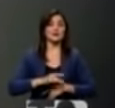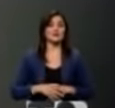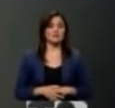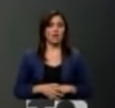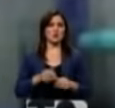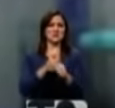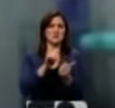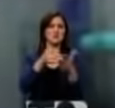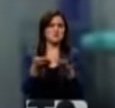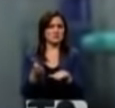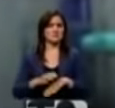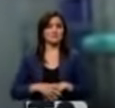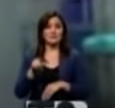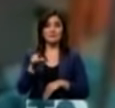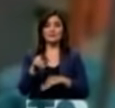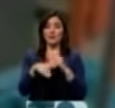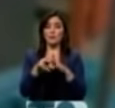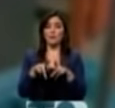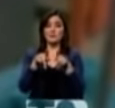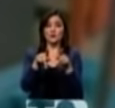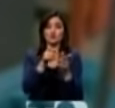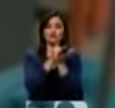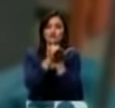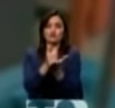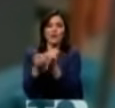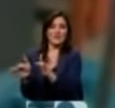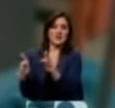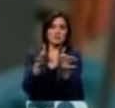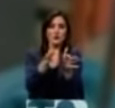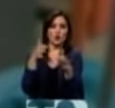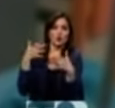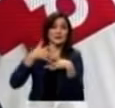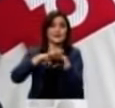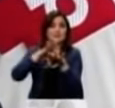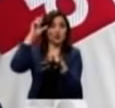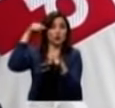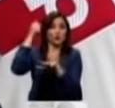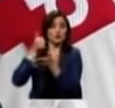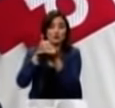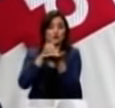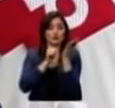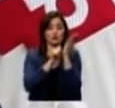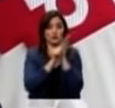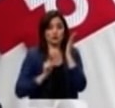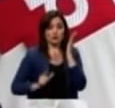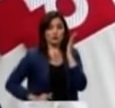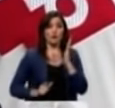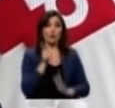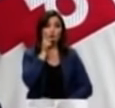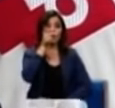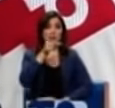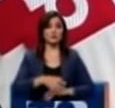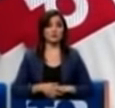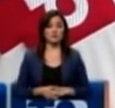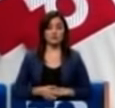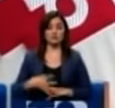o catastróficas. Este registro permite que reciban atención integral desde el Estado. Garantiza la atención en actividades de promoción